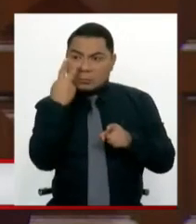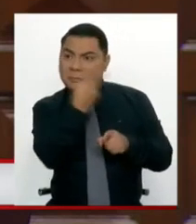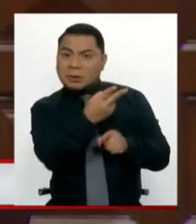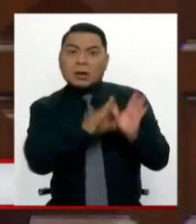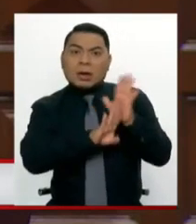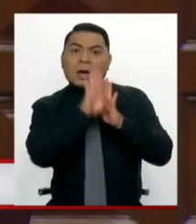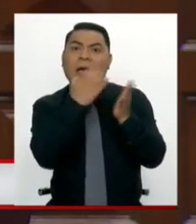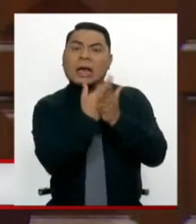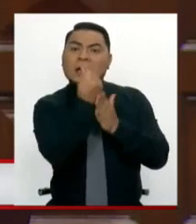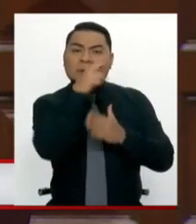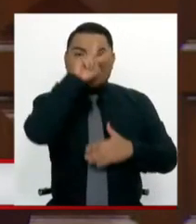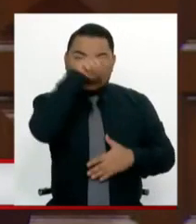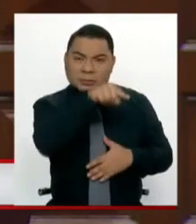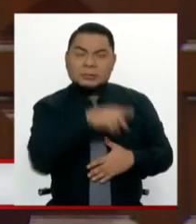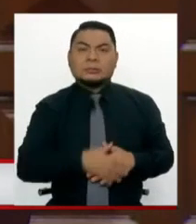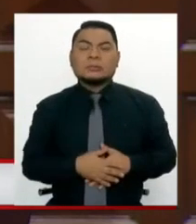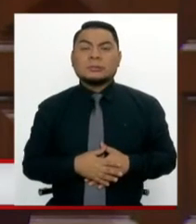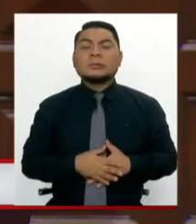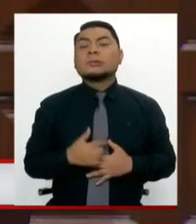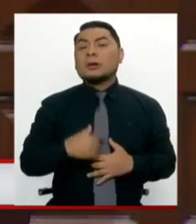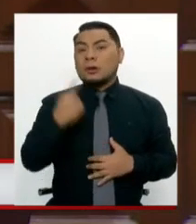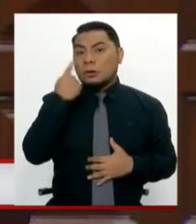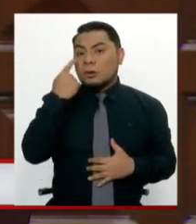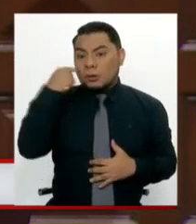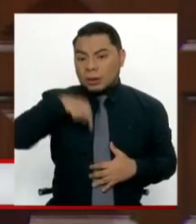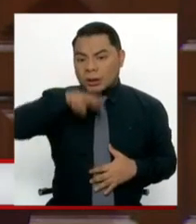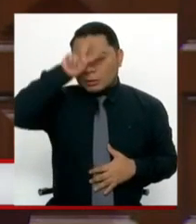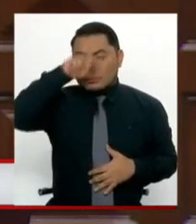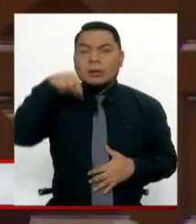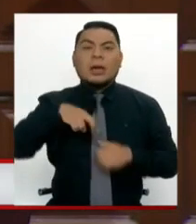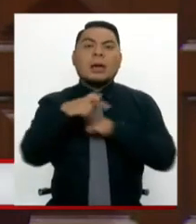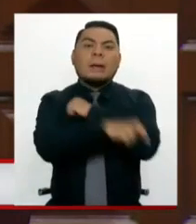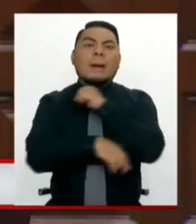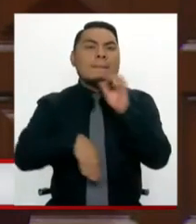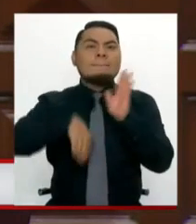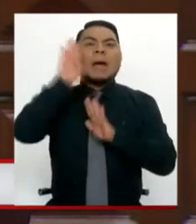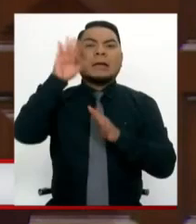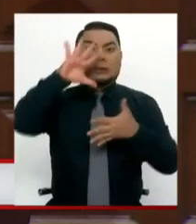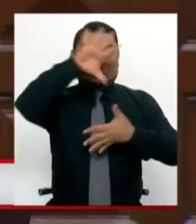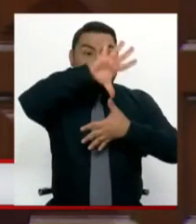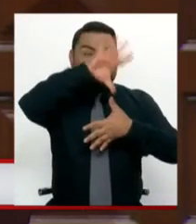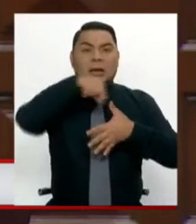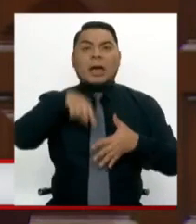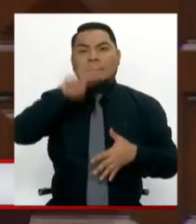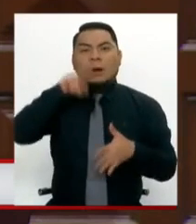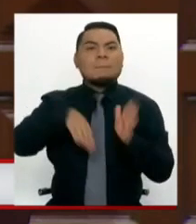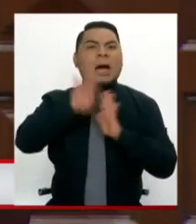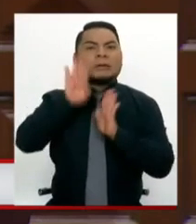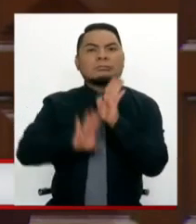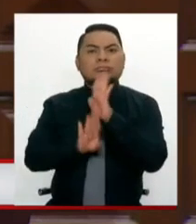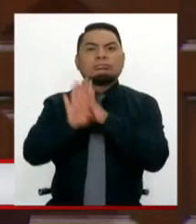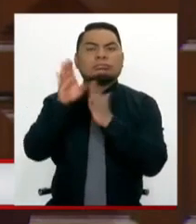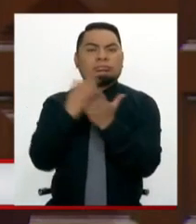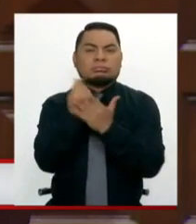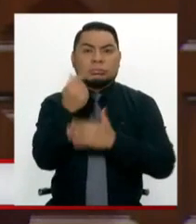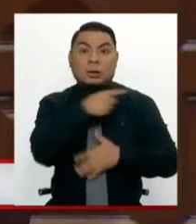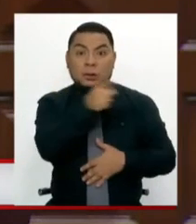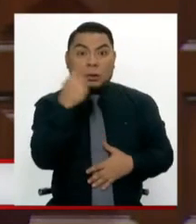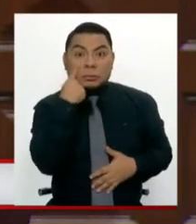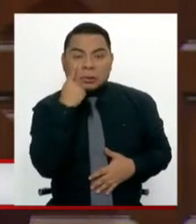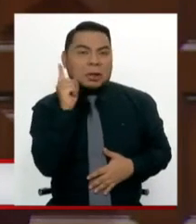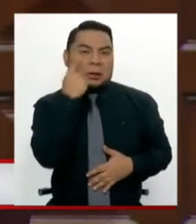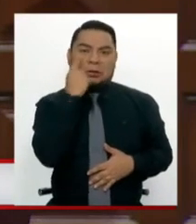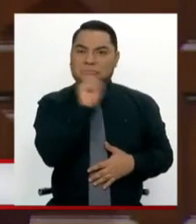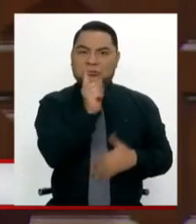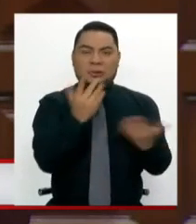Perú? ¿Se conoce que el Perú es el país que más ha crecido en la región? Muy pocos lo saben, pero en